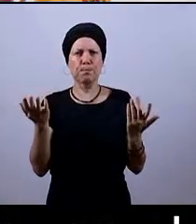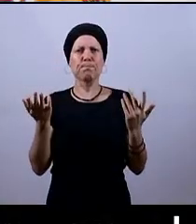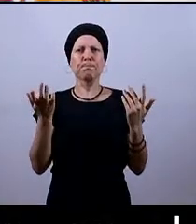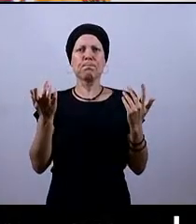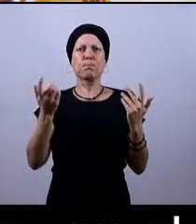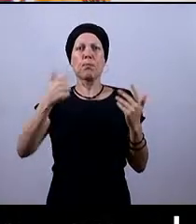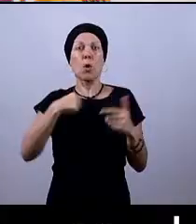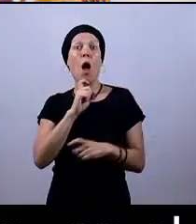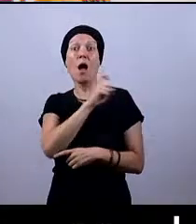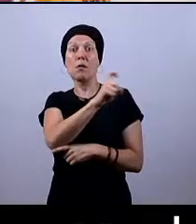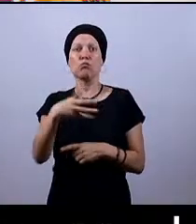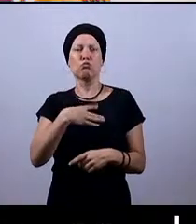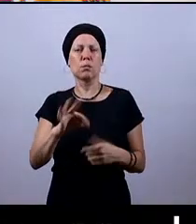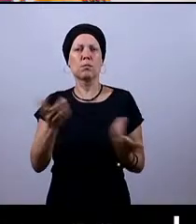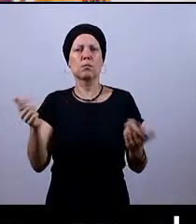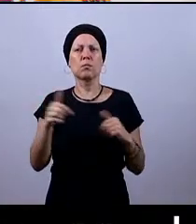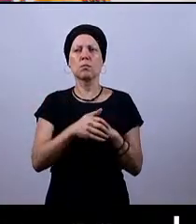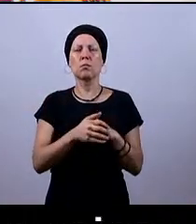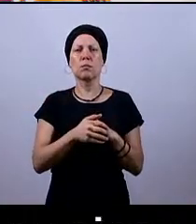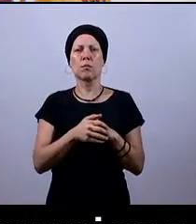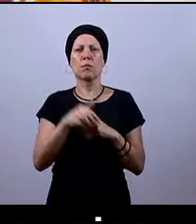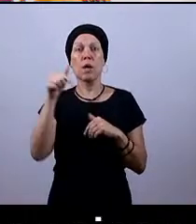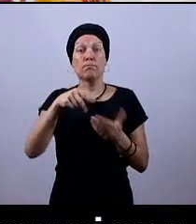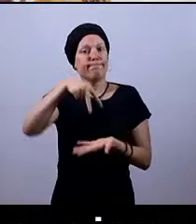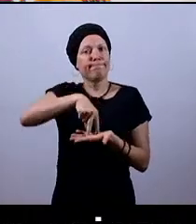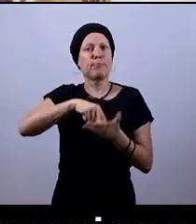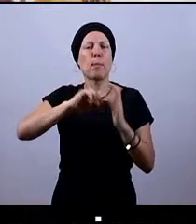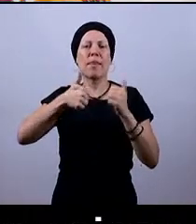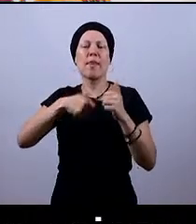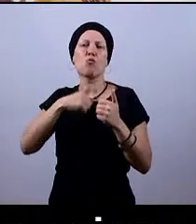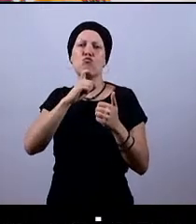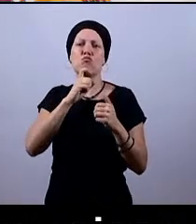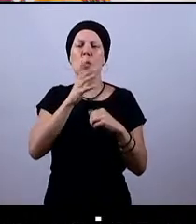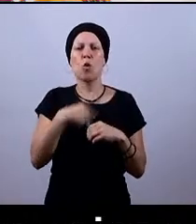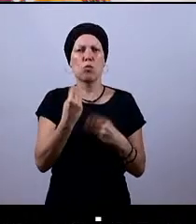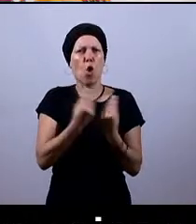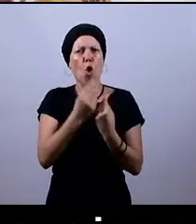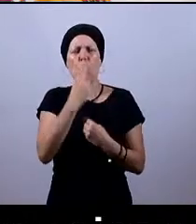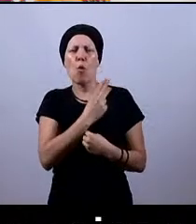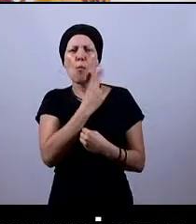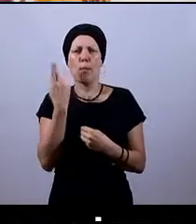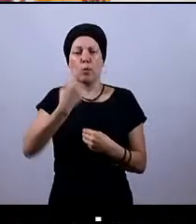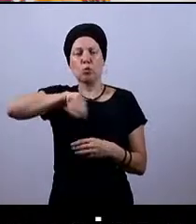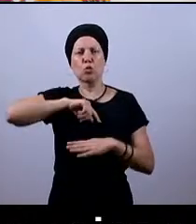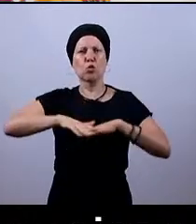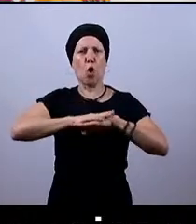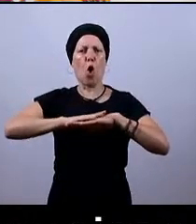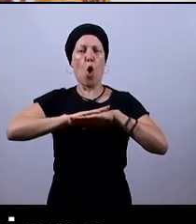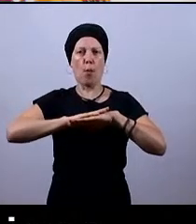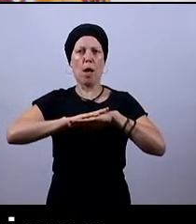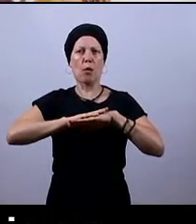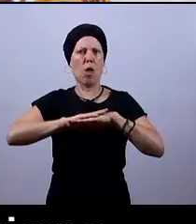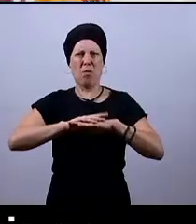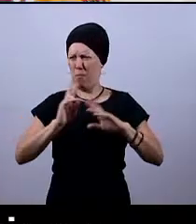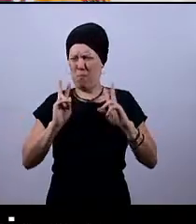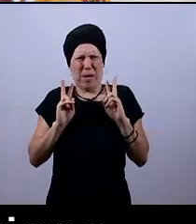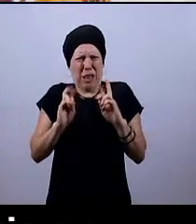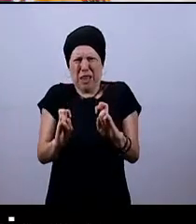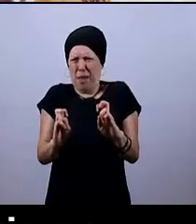puedo comunicar, quiero comenzar esta comparecencia con el compromiso que tiene nuestro Gobierno desde un primer